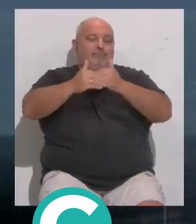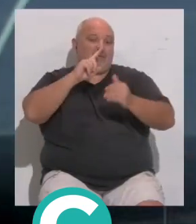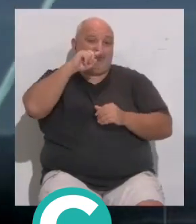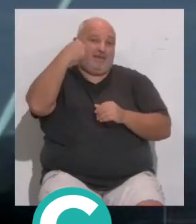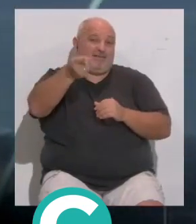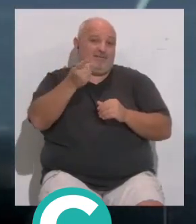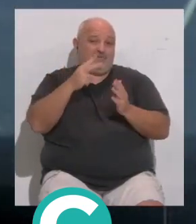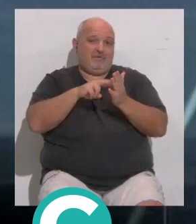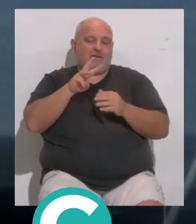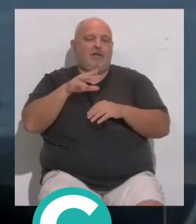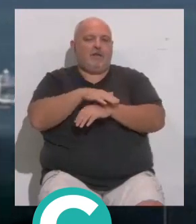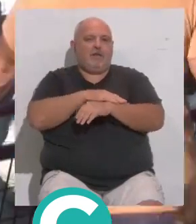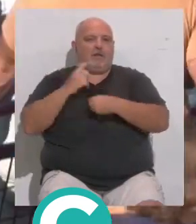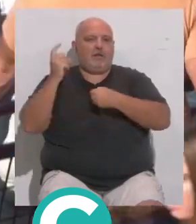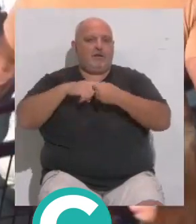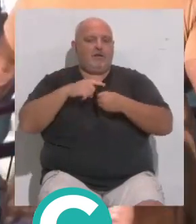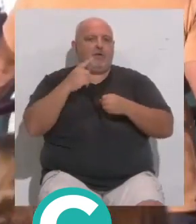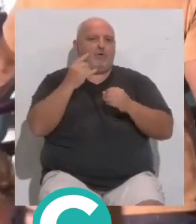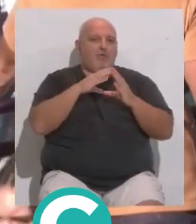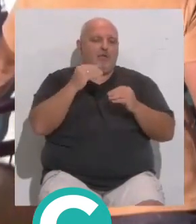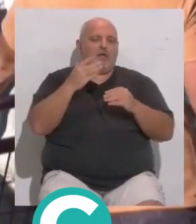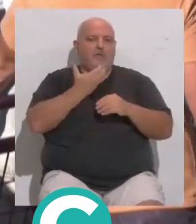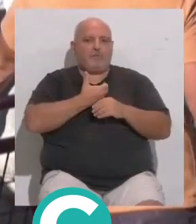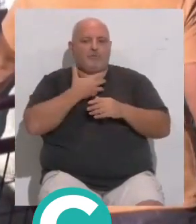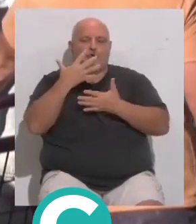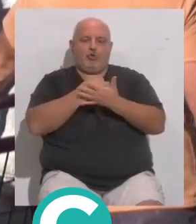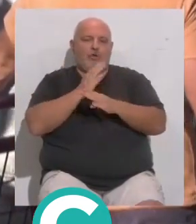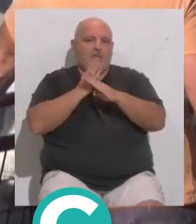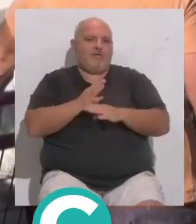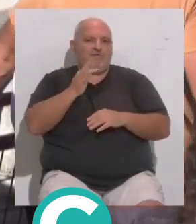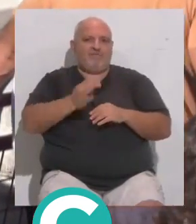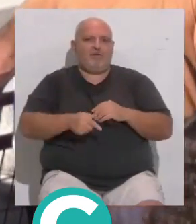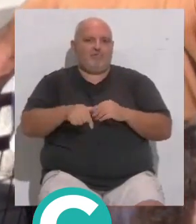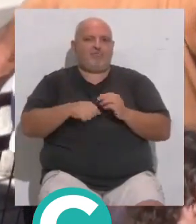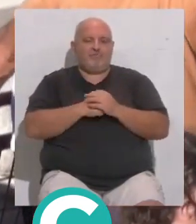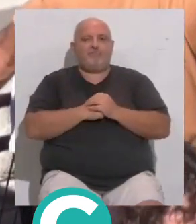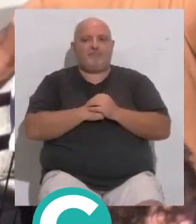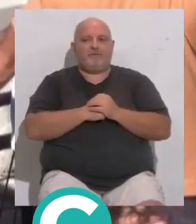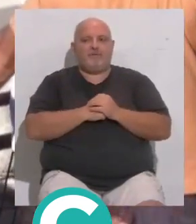parte de las administraciones de que Cádiz sea sede permanente.